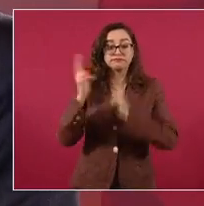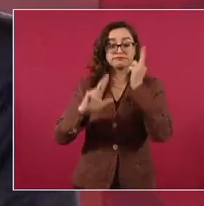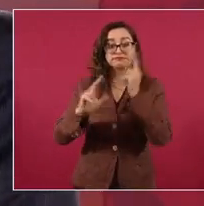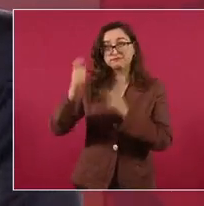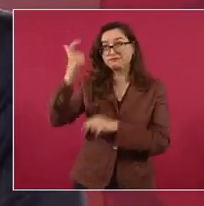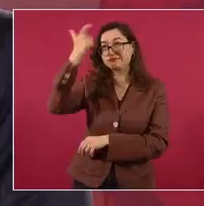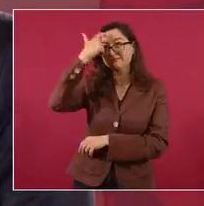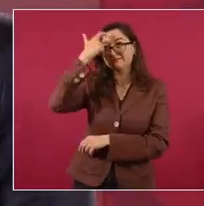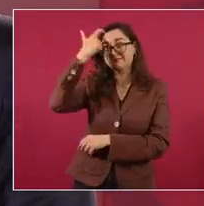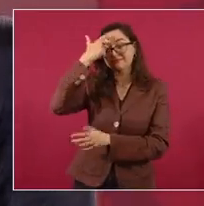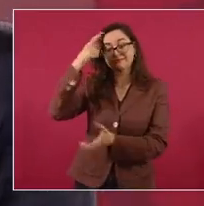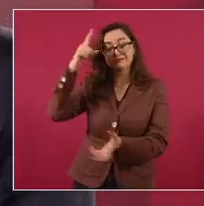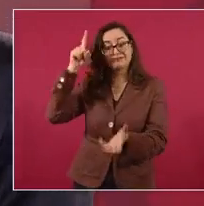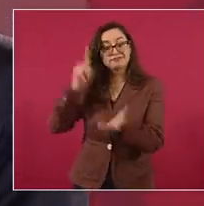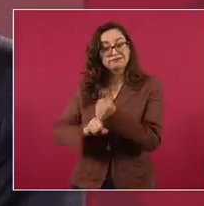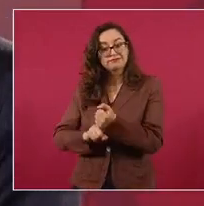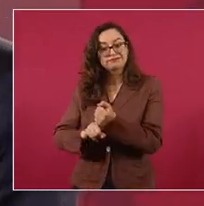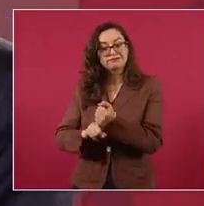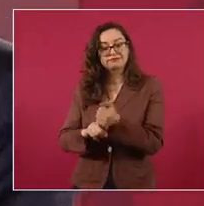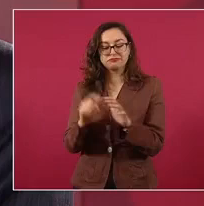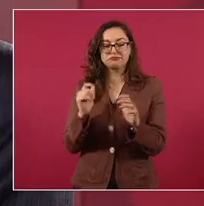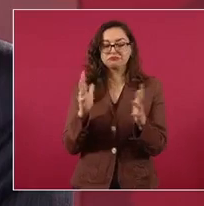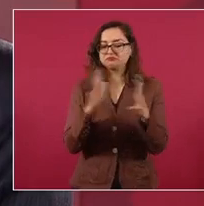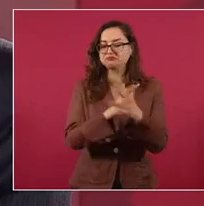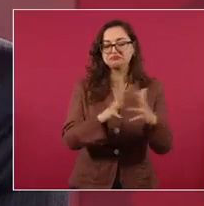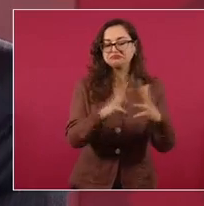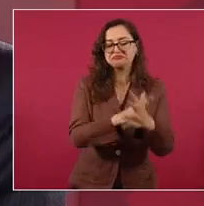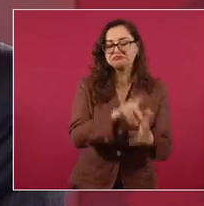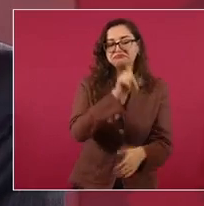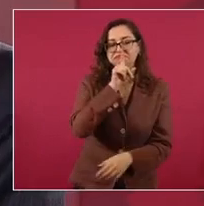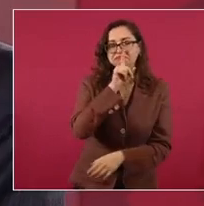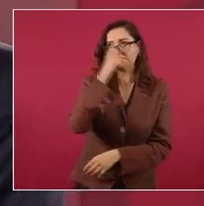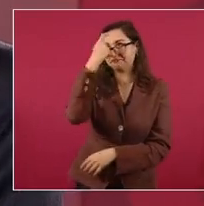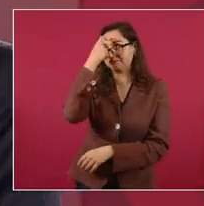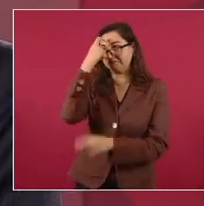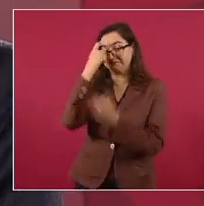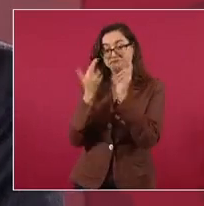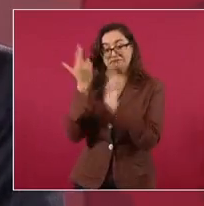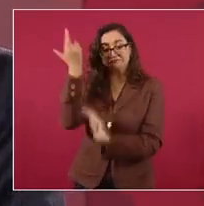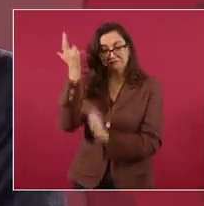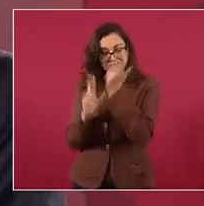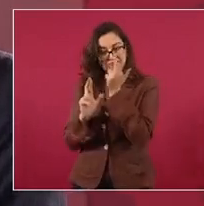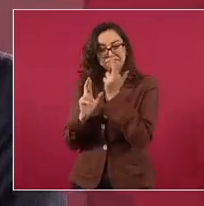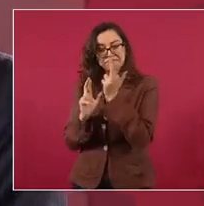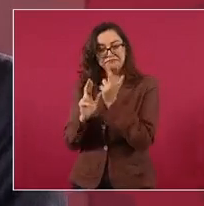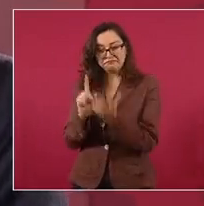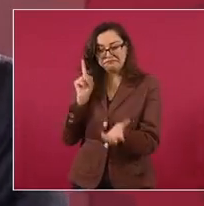de las conciencias, es una revolución pacífica, pero igual de profunda